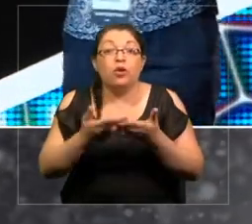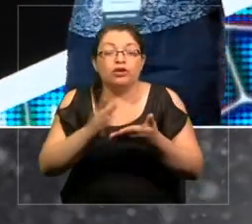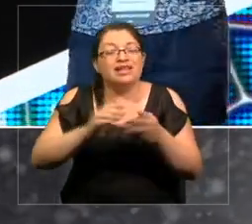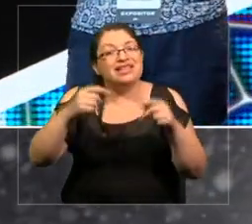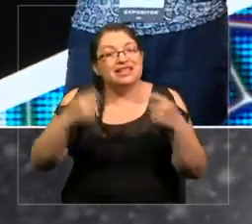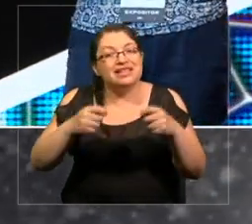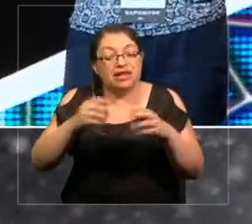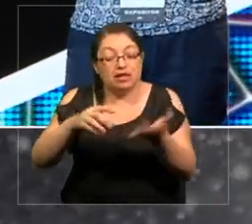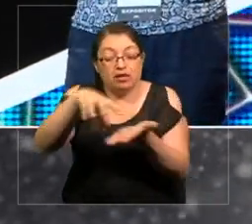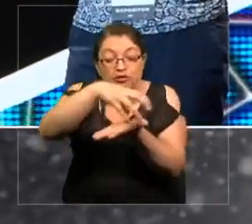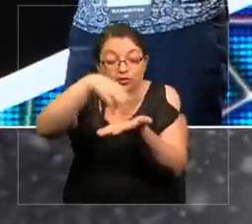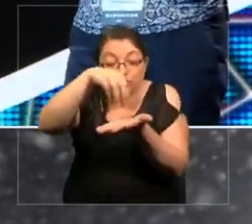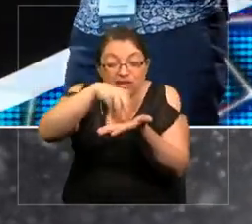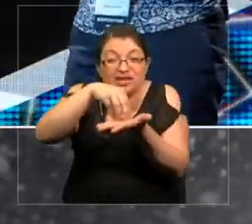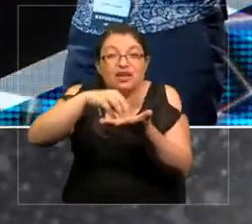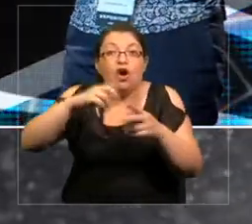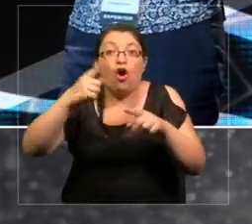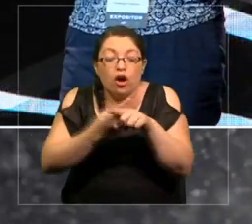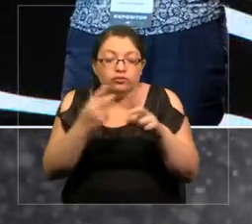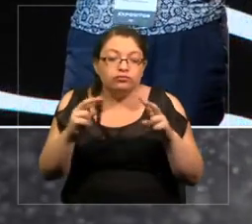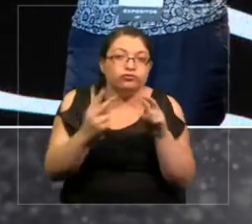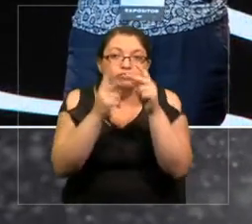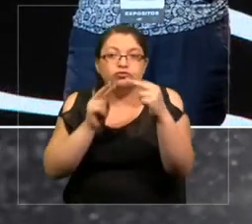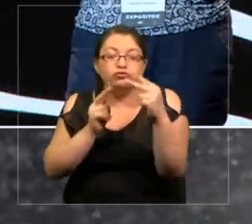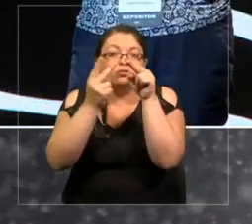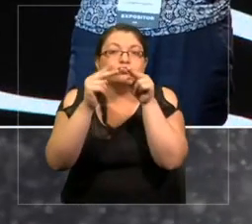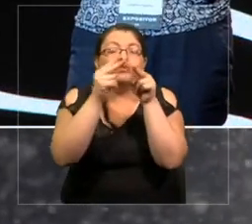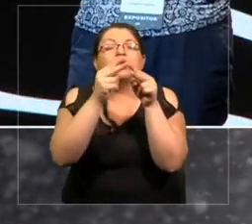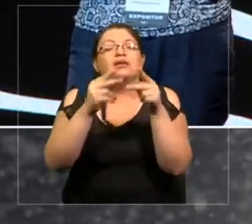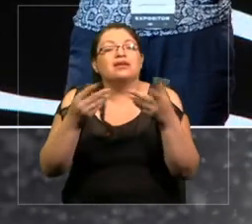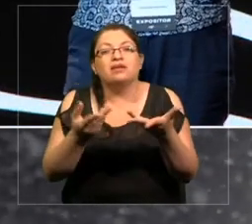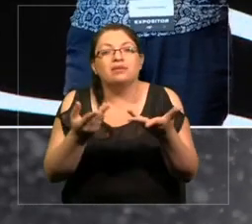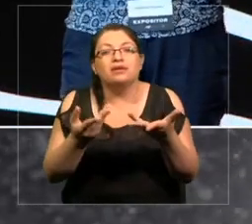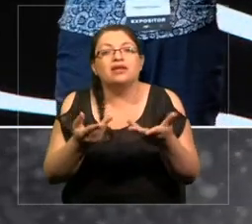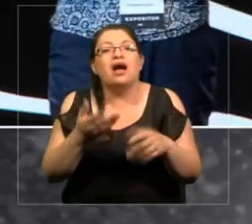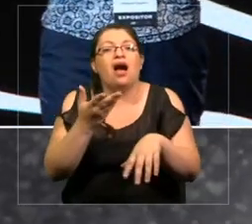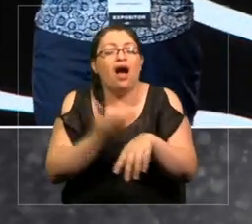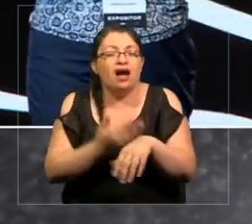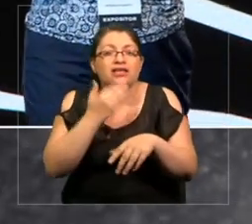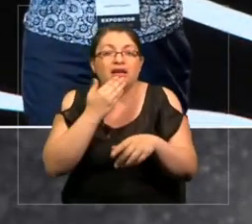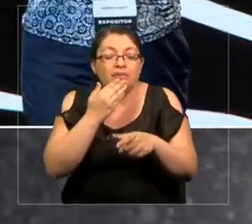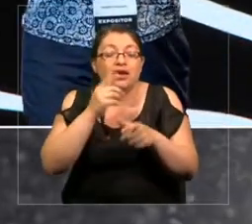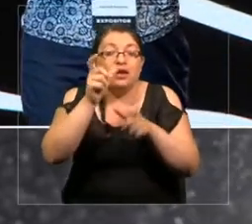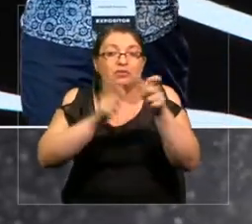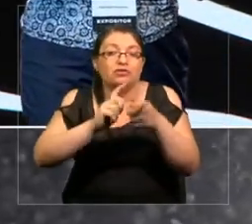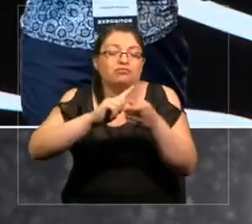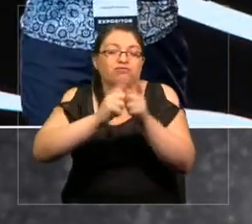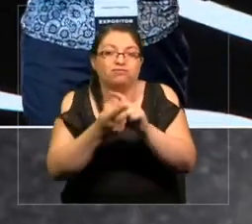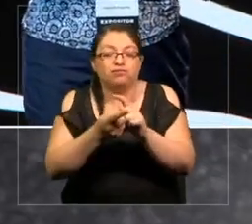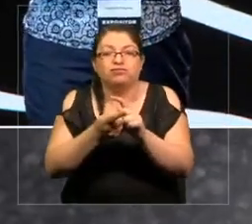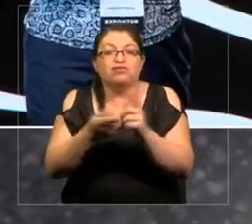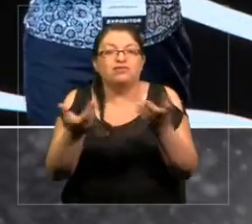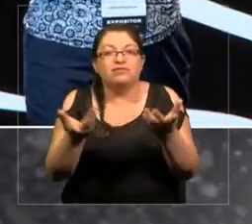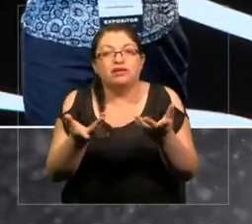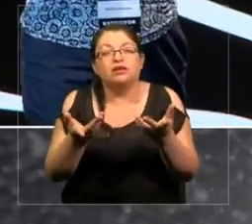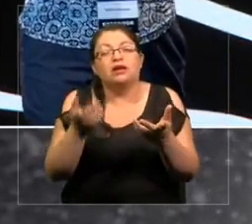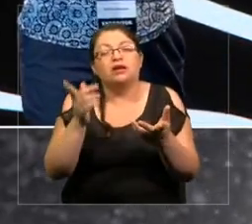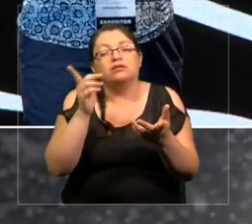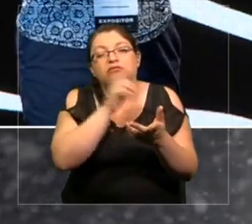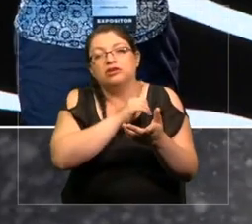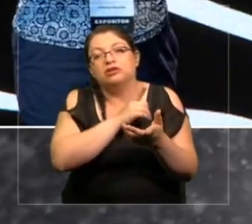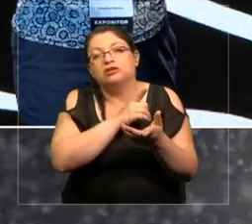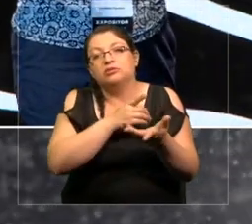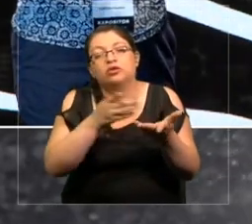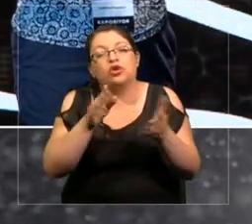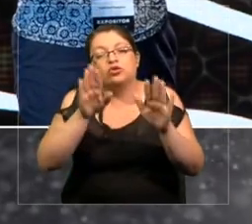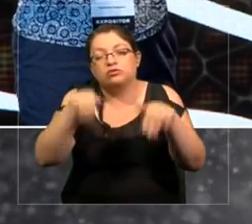regeneración urbana o de redensificación paulatinamente hay un cambio de población lo cual hace que al final se refuerza